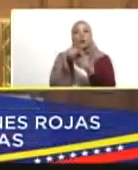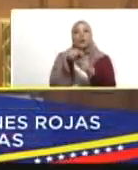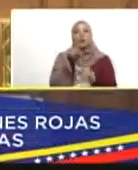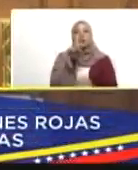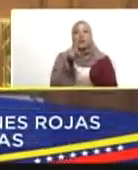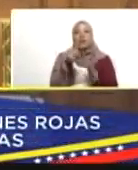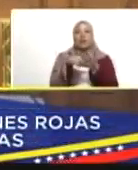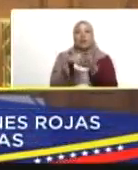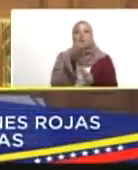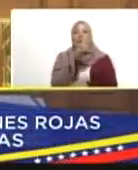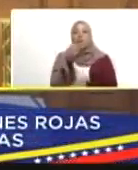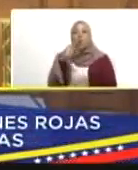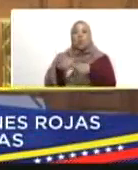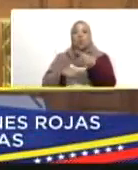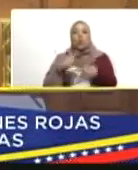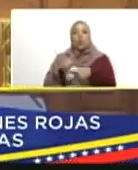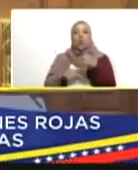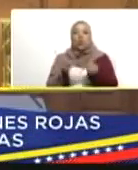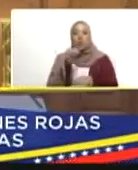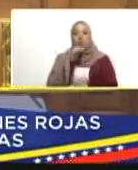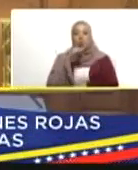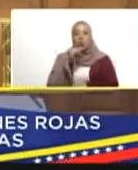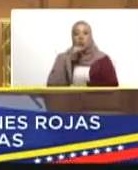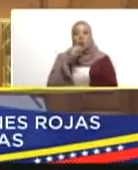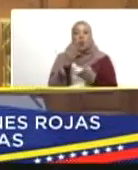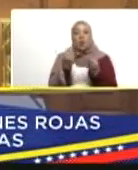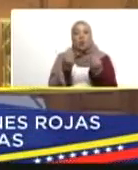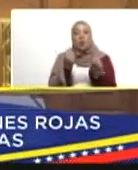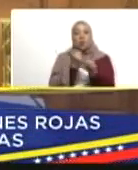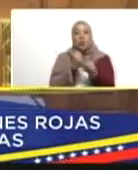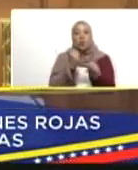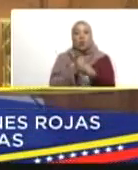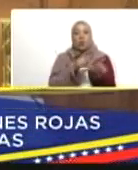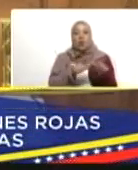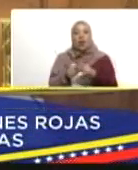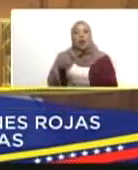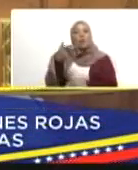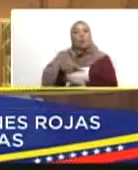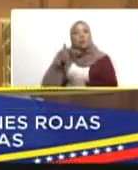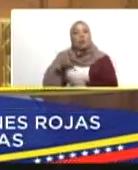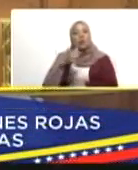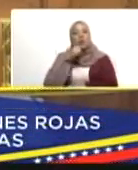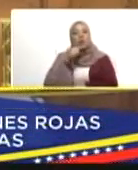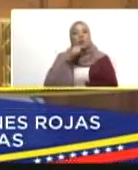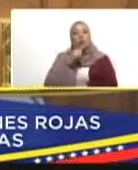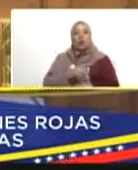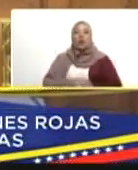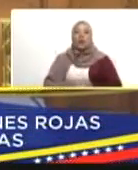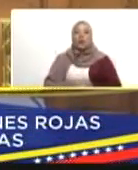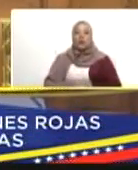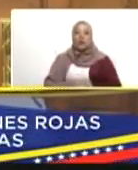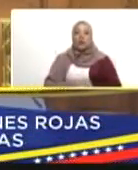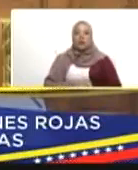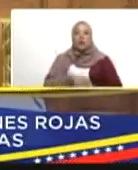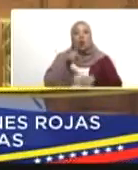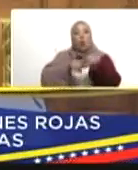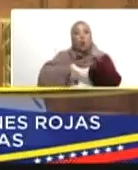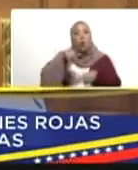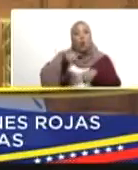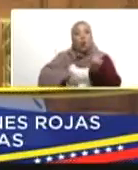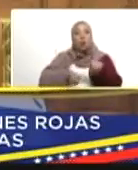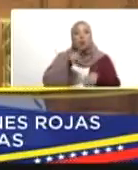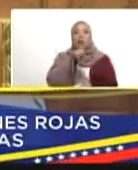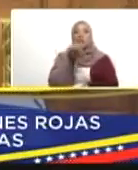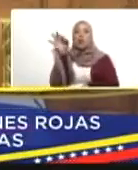100% de la producción soberana y en muchos de ellos ya estamos exportando se trata de en los rubros